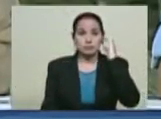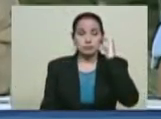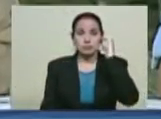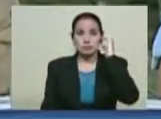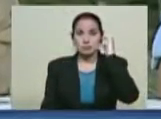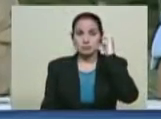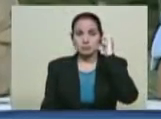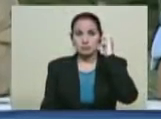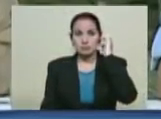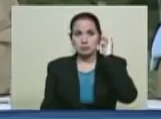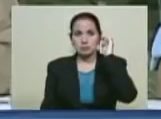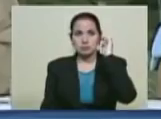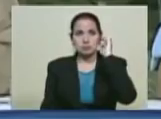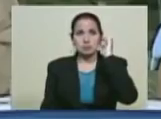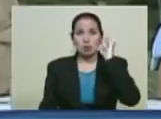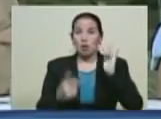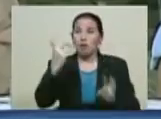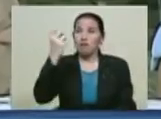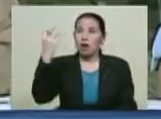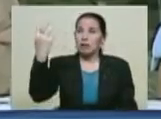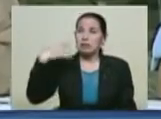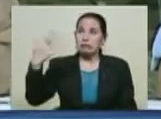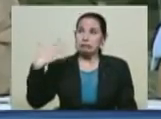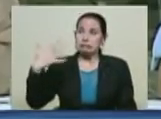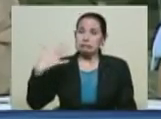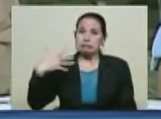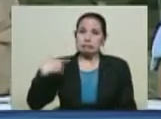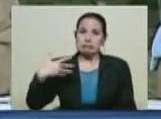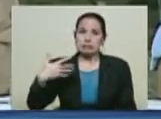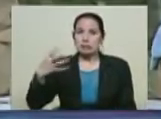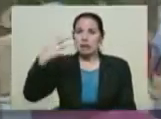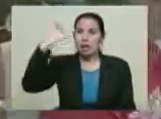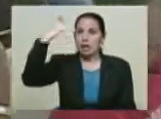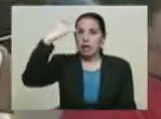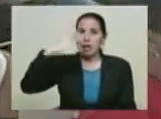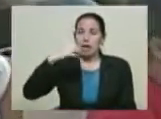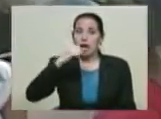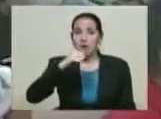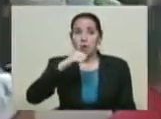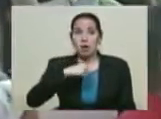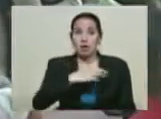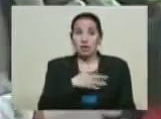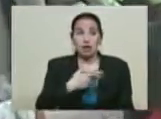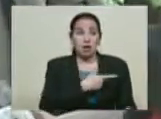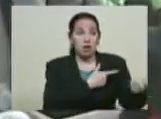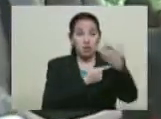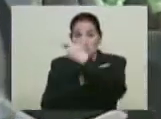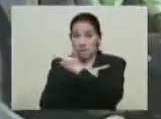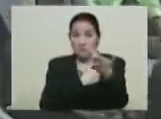Ese baño de agua nos hace falta aquí, ¿verdad? ¿Quieres que le eche un poquito de agua a todo?